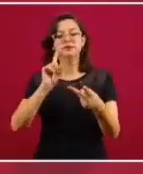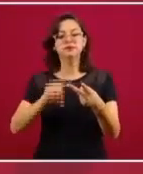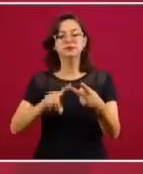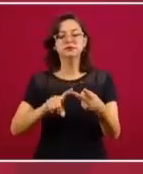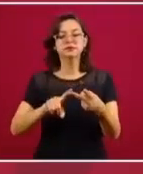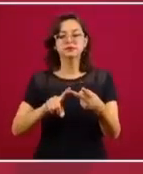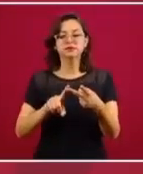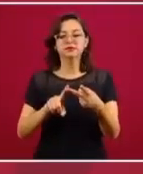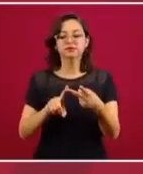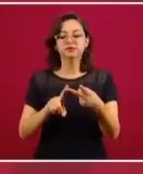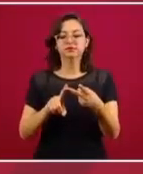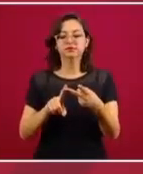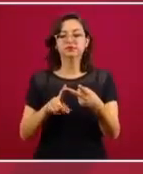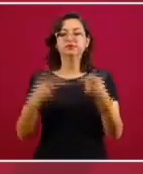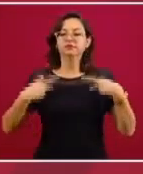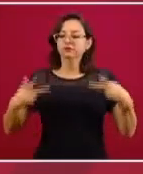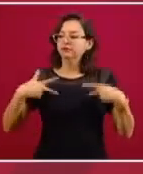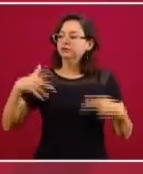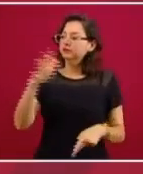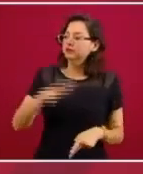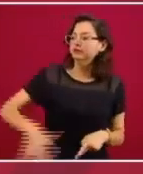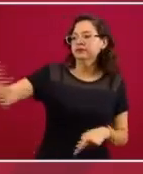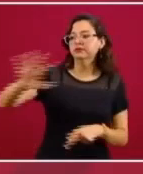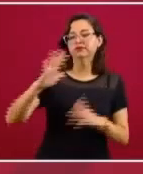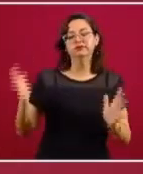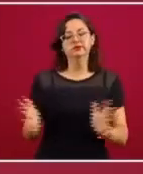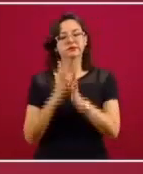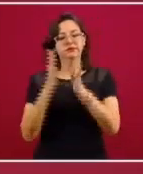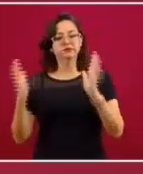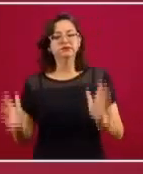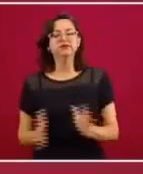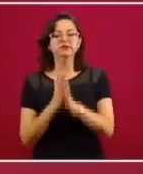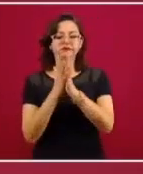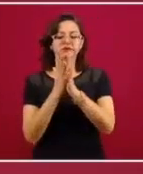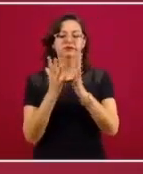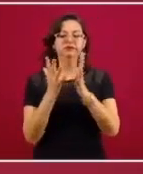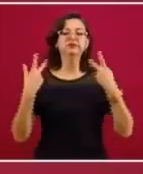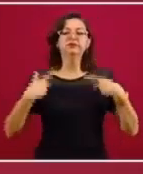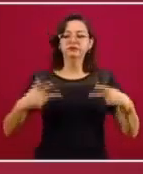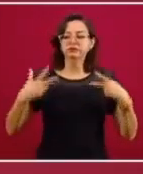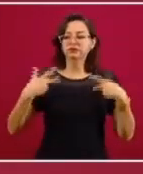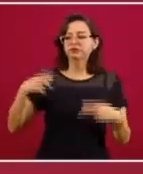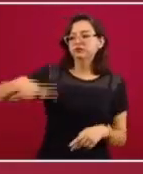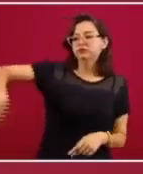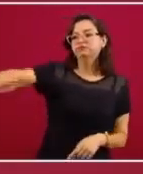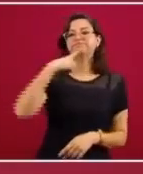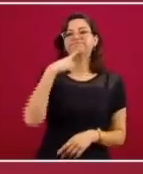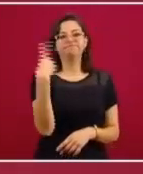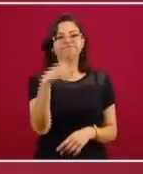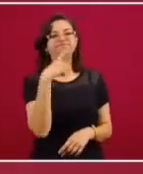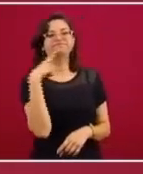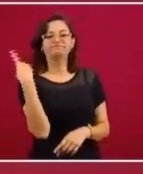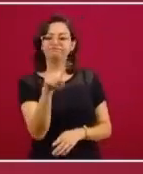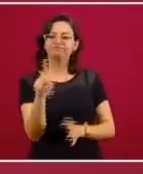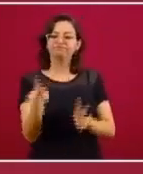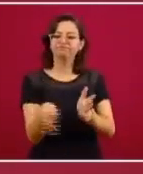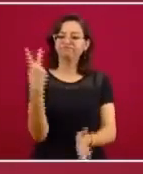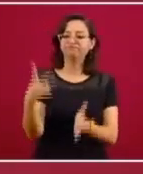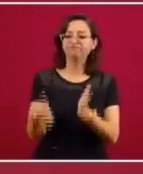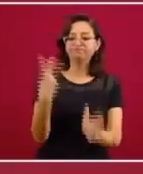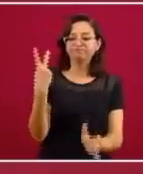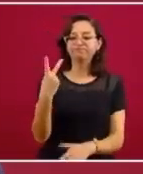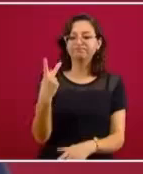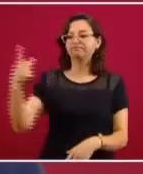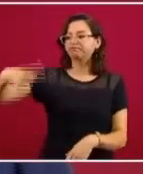la participación de la gente, que el pueblo denuncie, que el